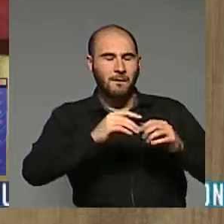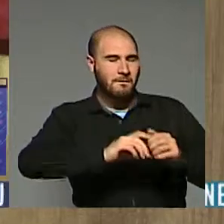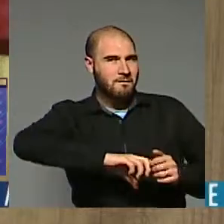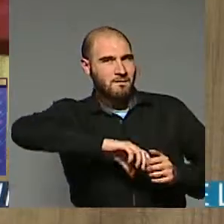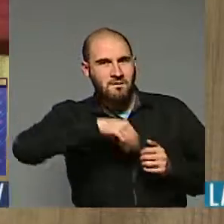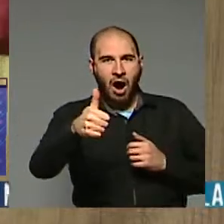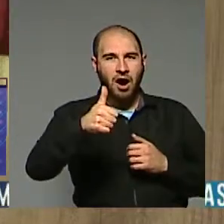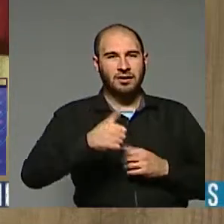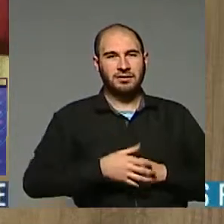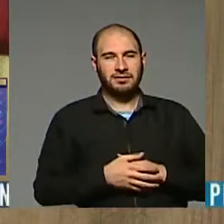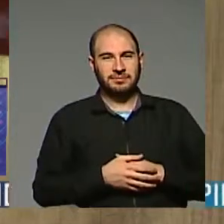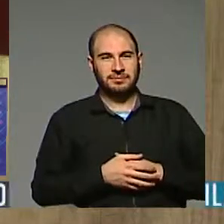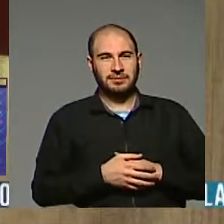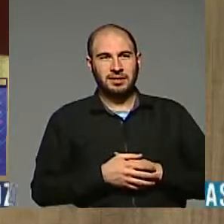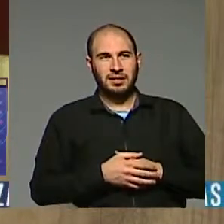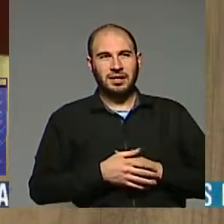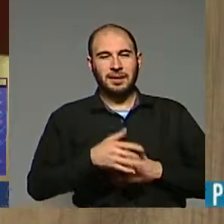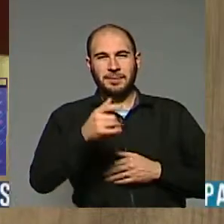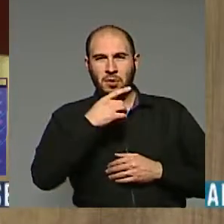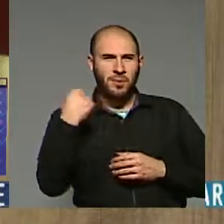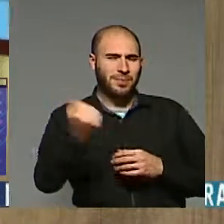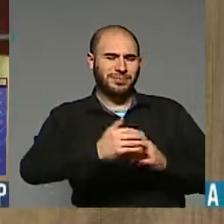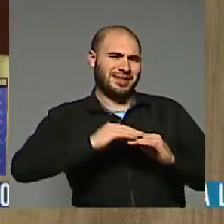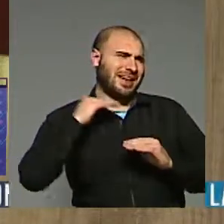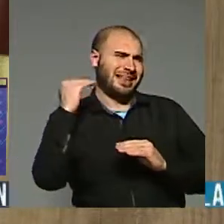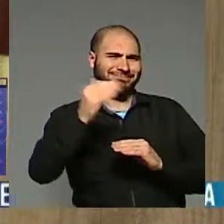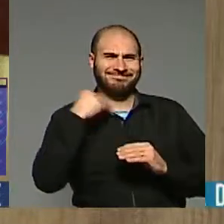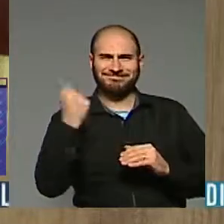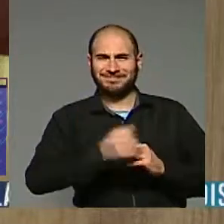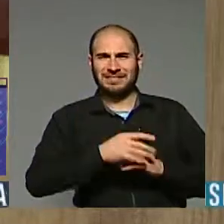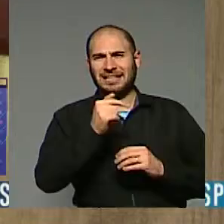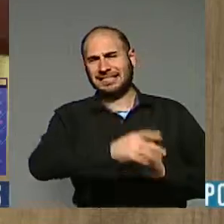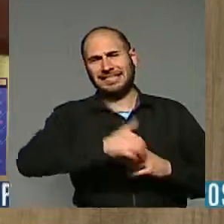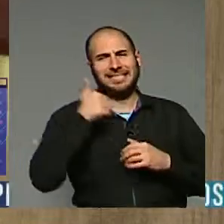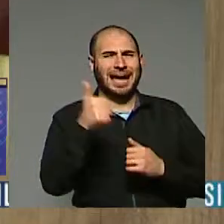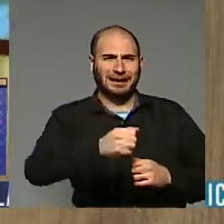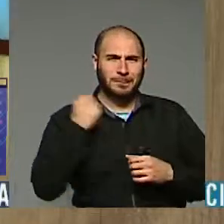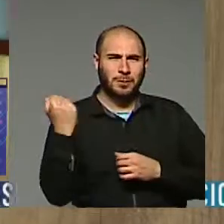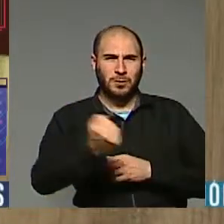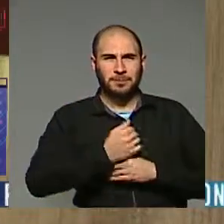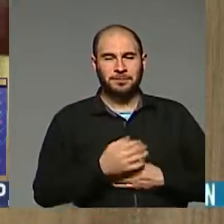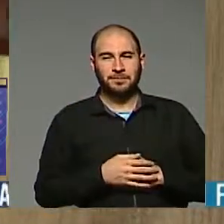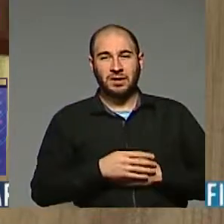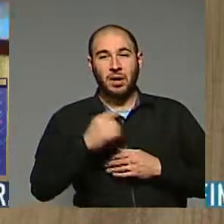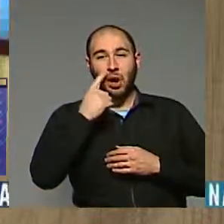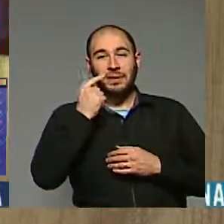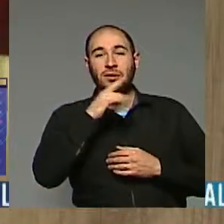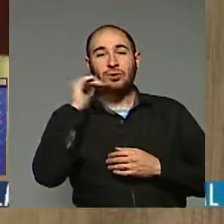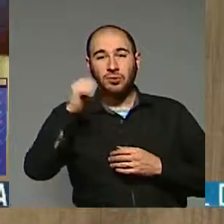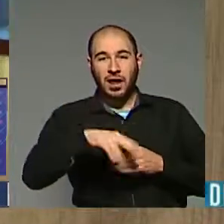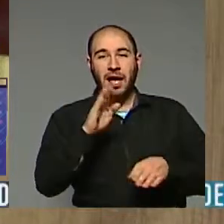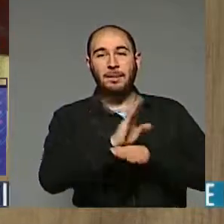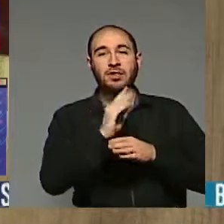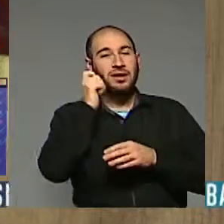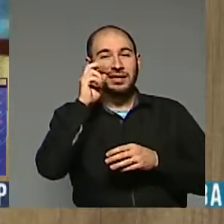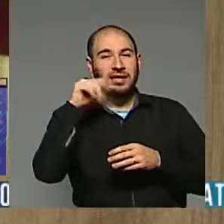batacazo, como altisonante triunfo, como aplastante triunfo. La cosa es que Juan Schiaretti, alias El